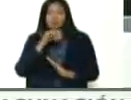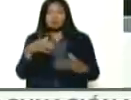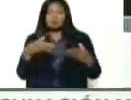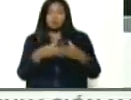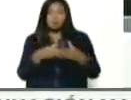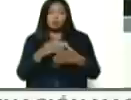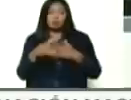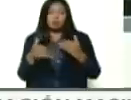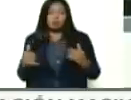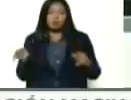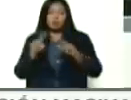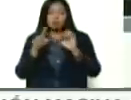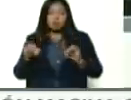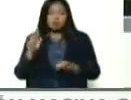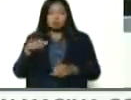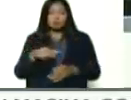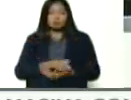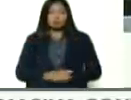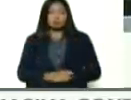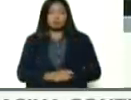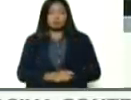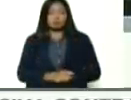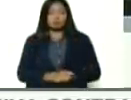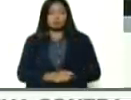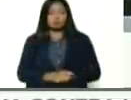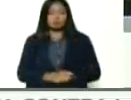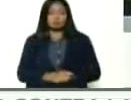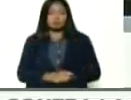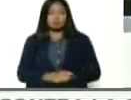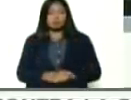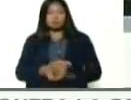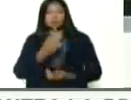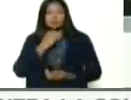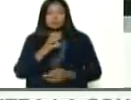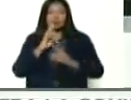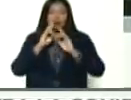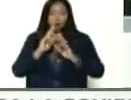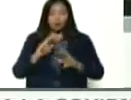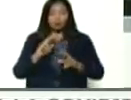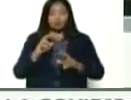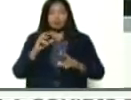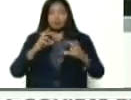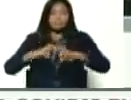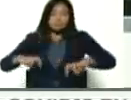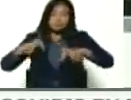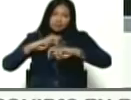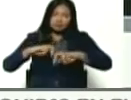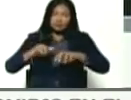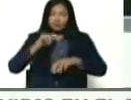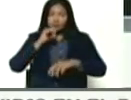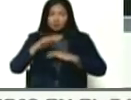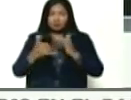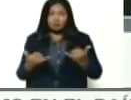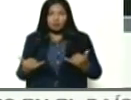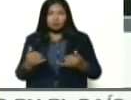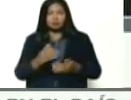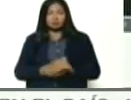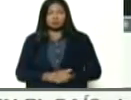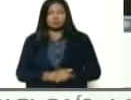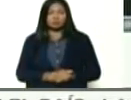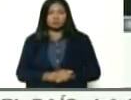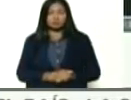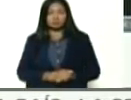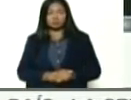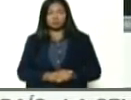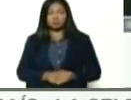disponible dice el resultado de esta investigación científica ha anunciado oficialmente la